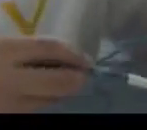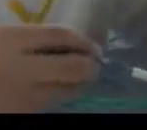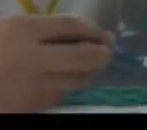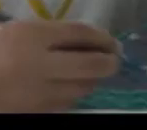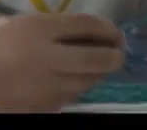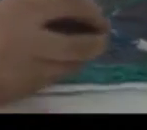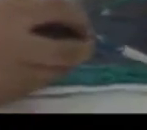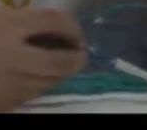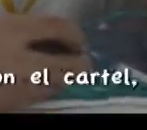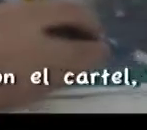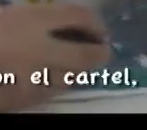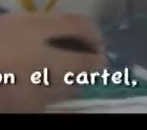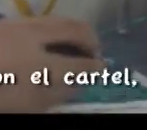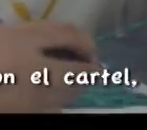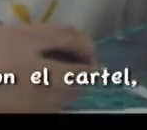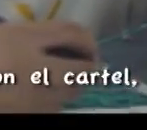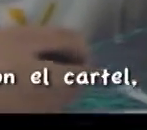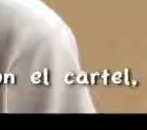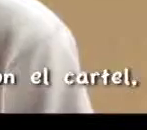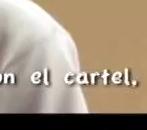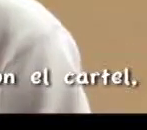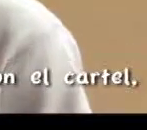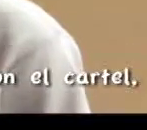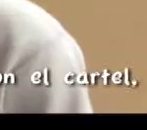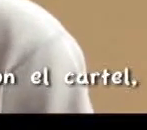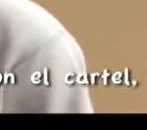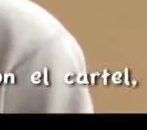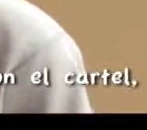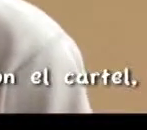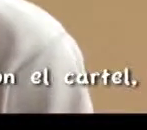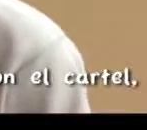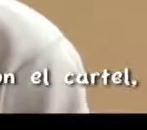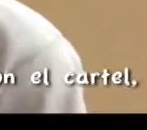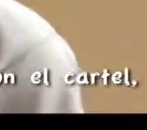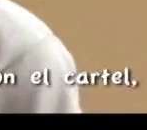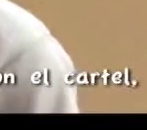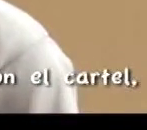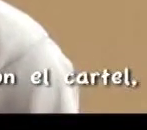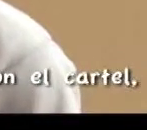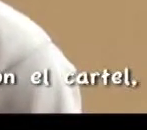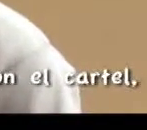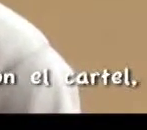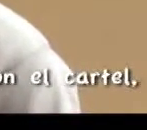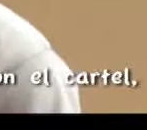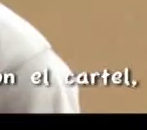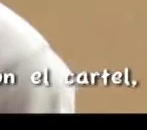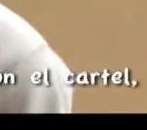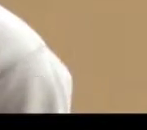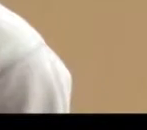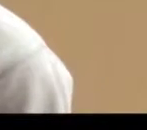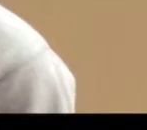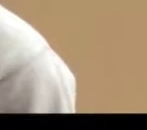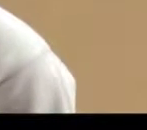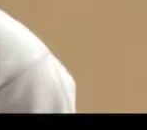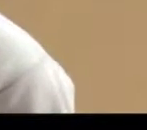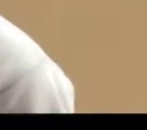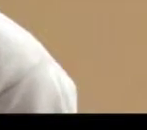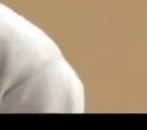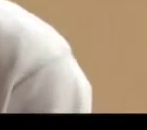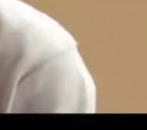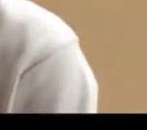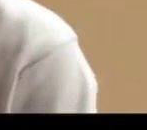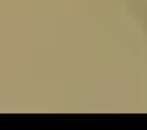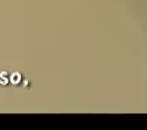había faltado. Ya al día siguiente llegué a la escuela con el cartel.